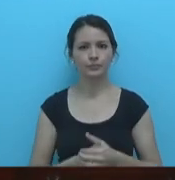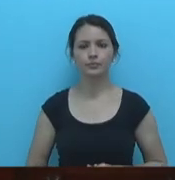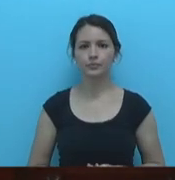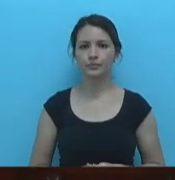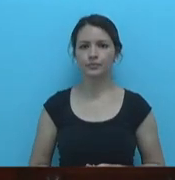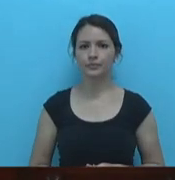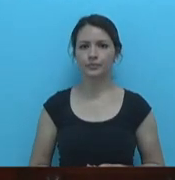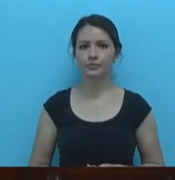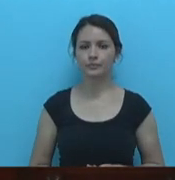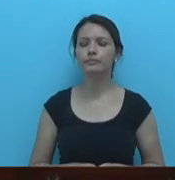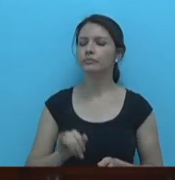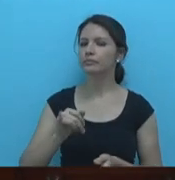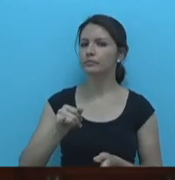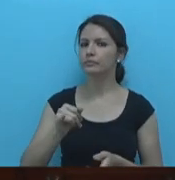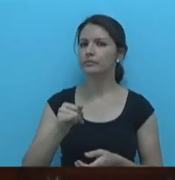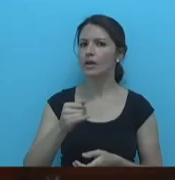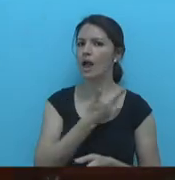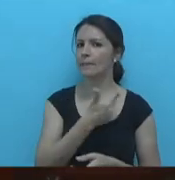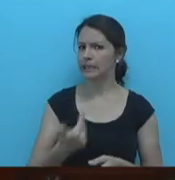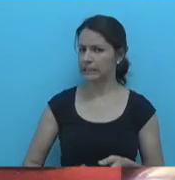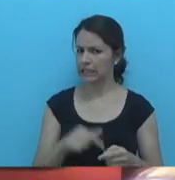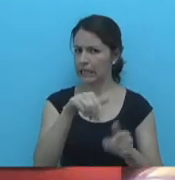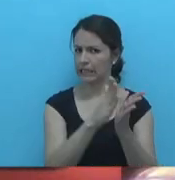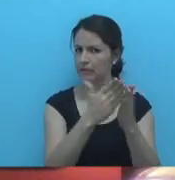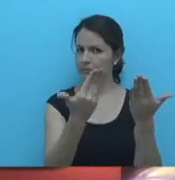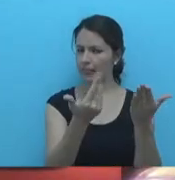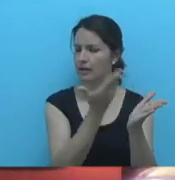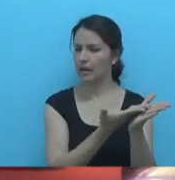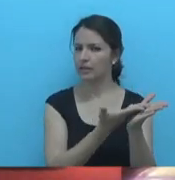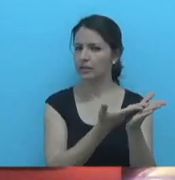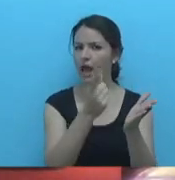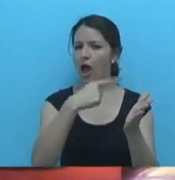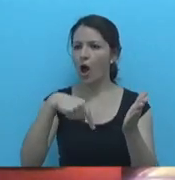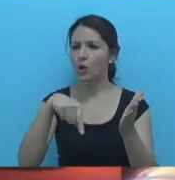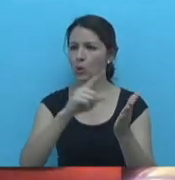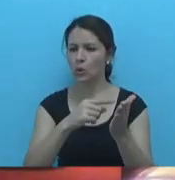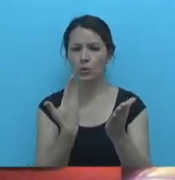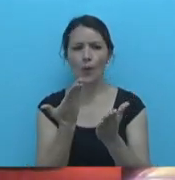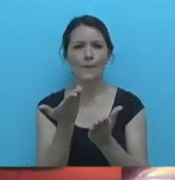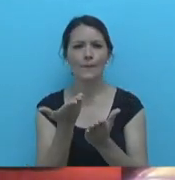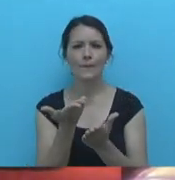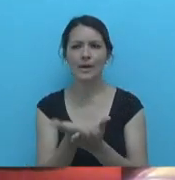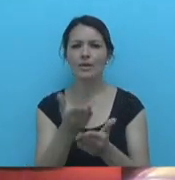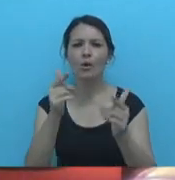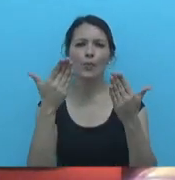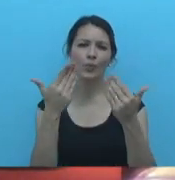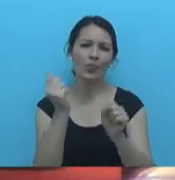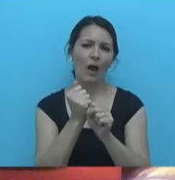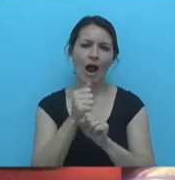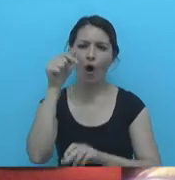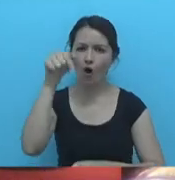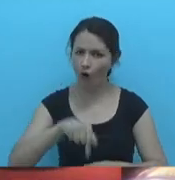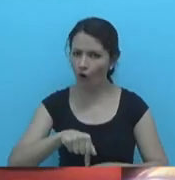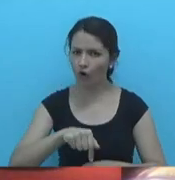este expediente lo que nosotros vamos a pedirle es de que habilitemos el tratamiento sobre tablas, tal cual habíamos acordado en la